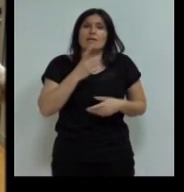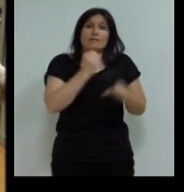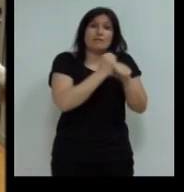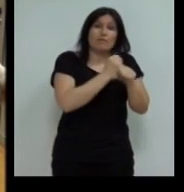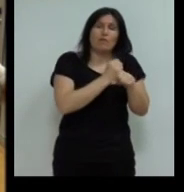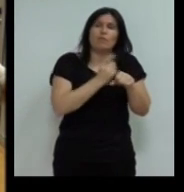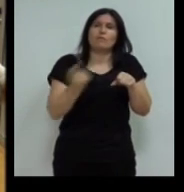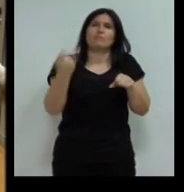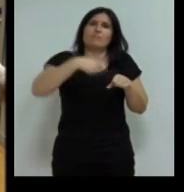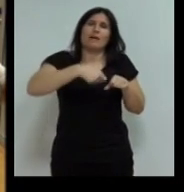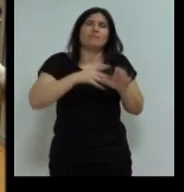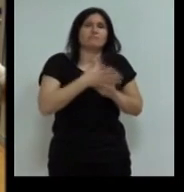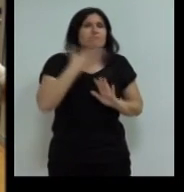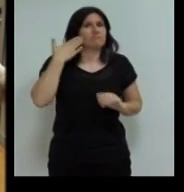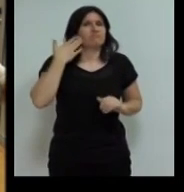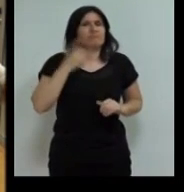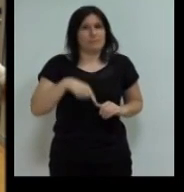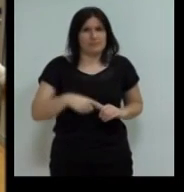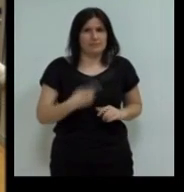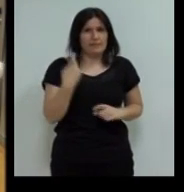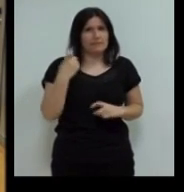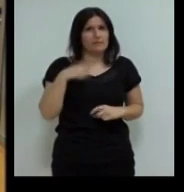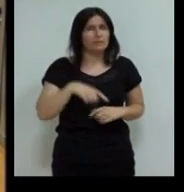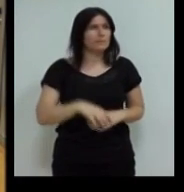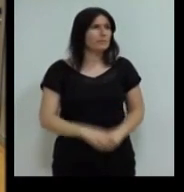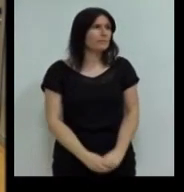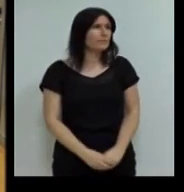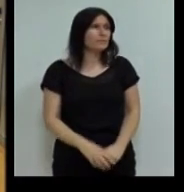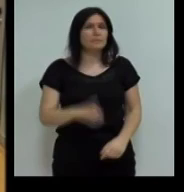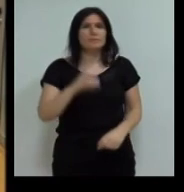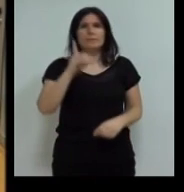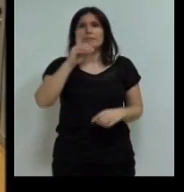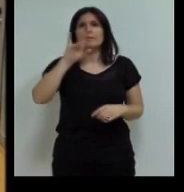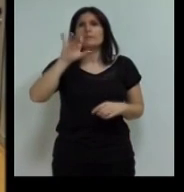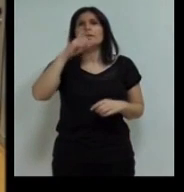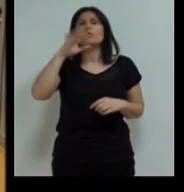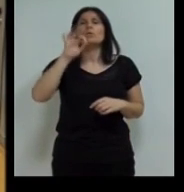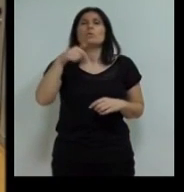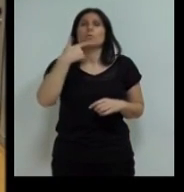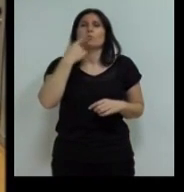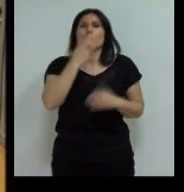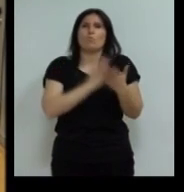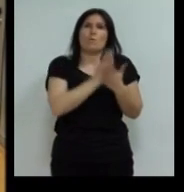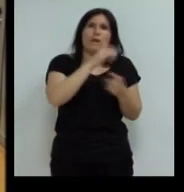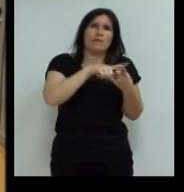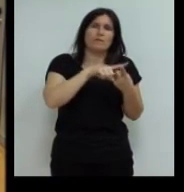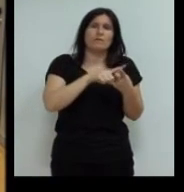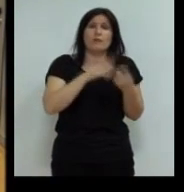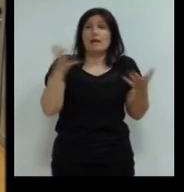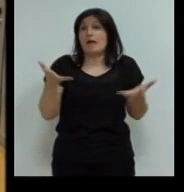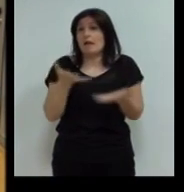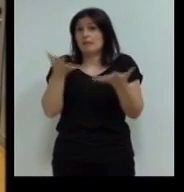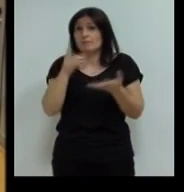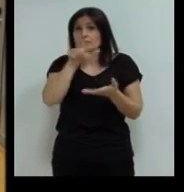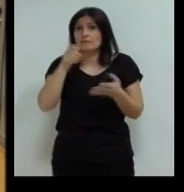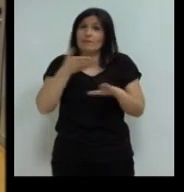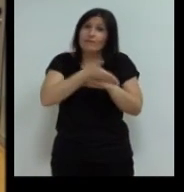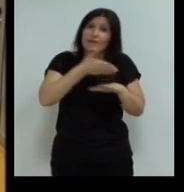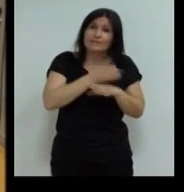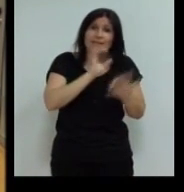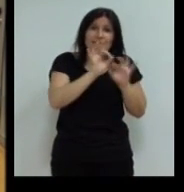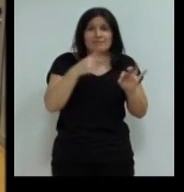haces. Perfecto. Vale, yo simplemente, bueno, pues un poco, por un lado, animar a que la gente vaya al teatro, voy a hacer un poco